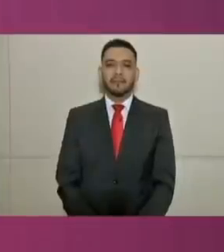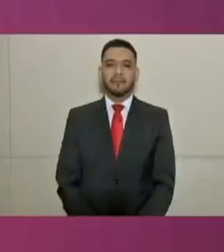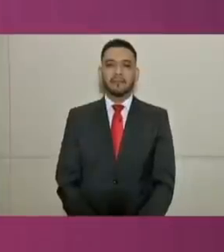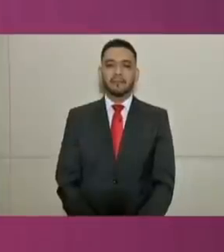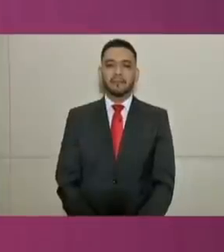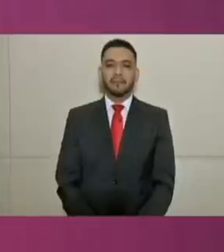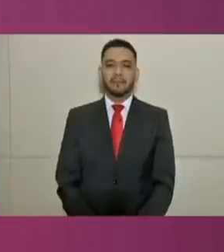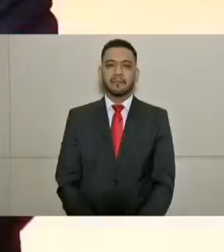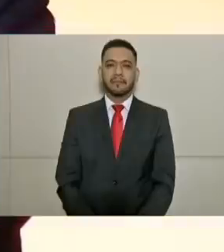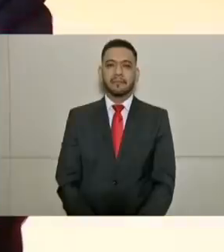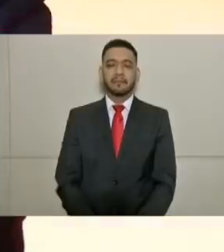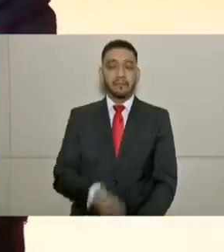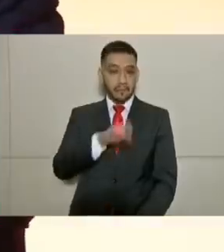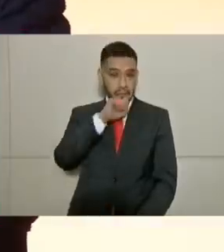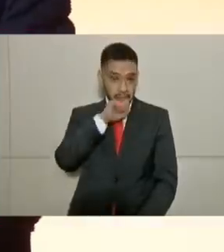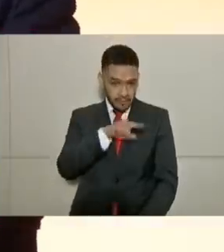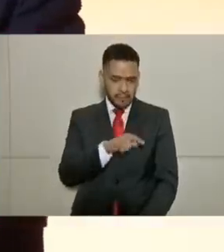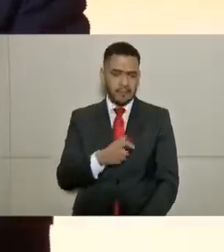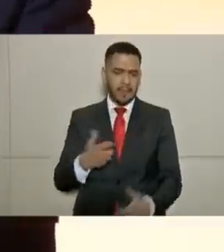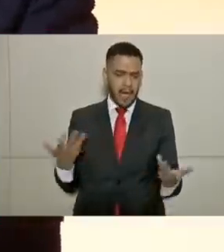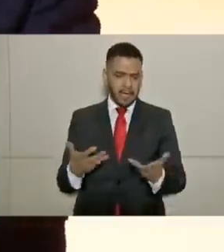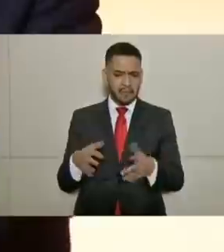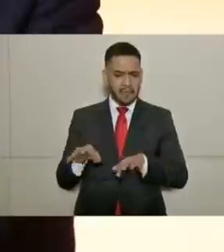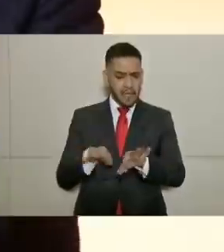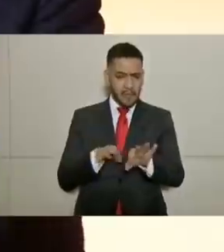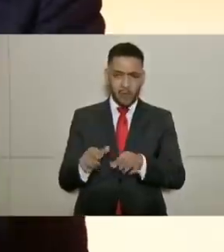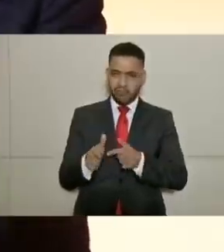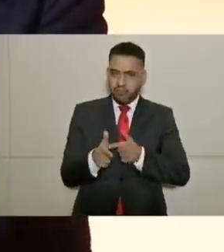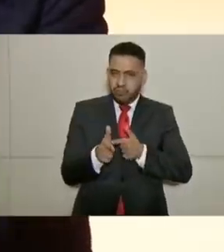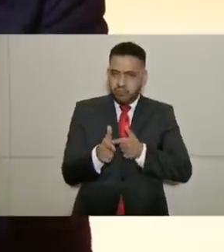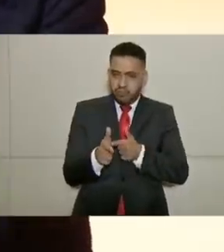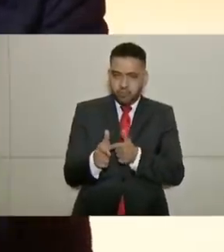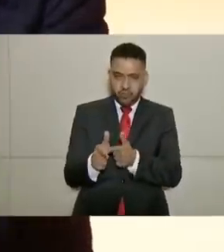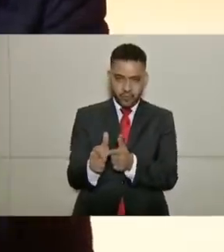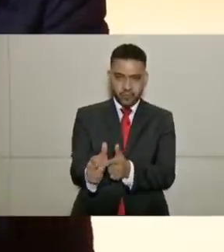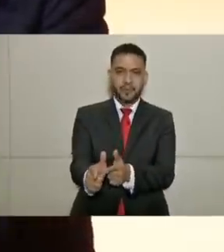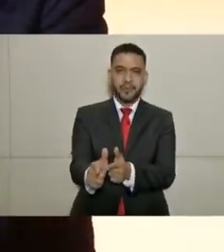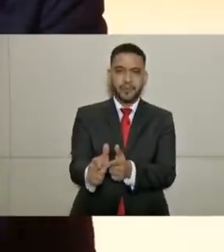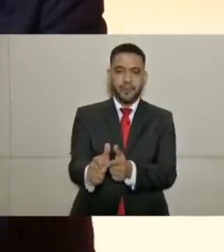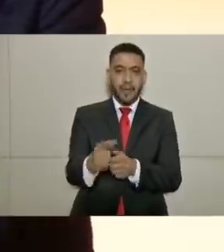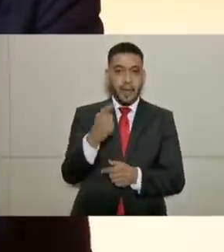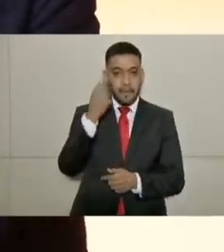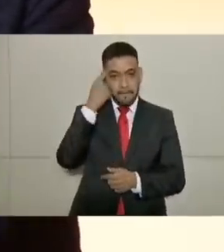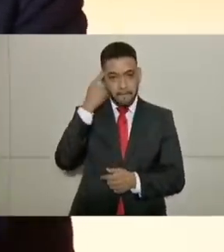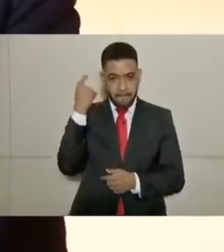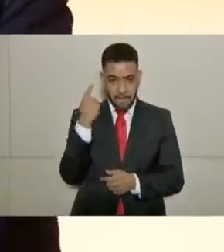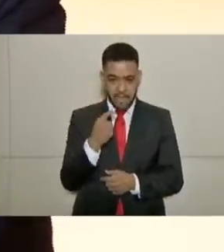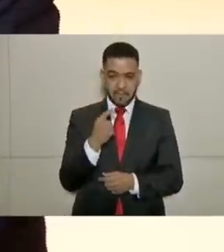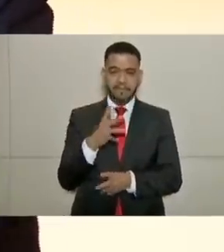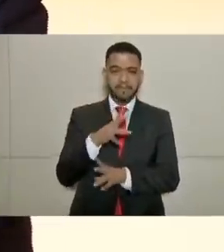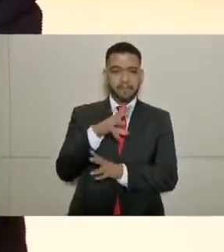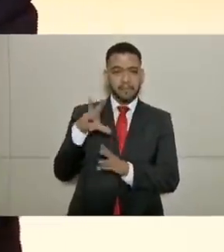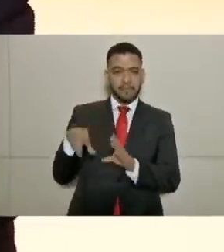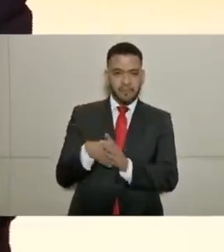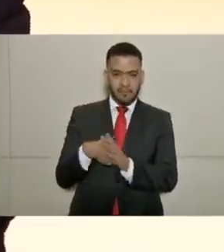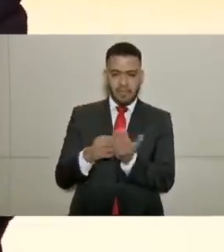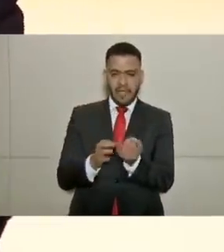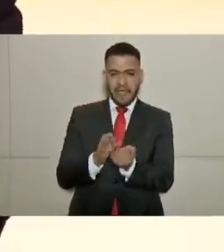a continuar con los trabajos para terminar